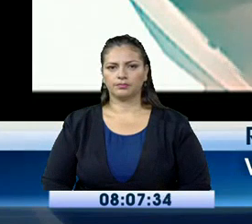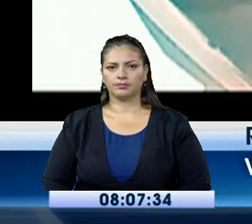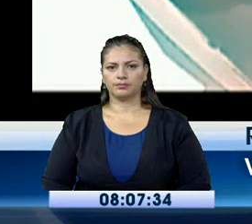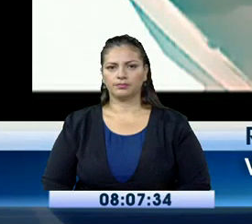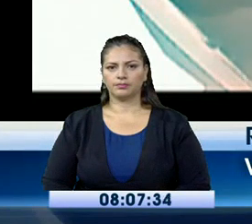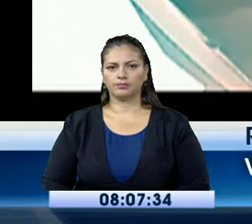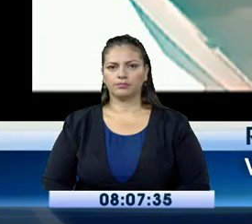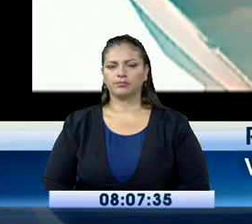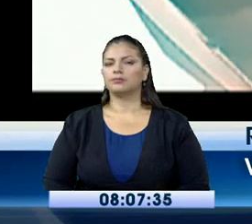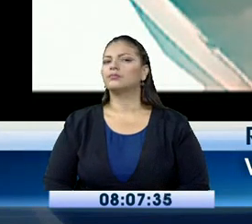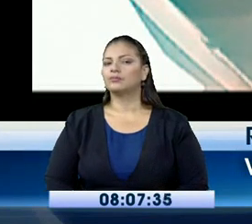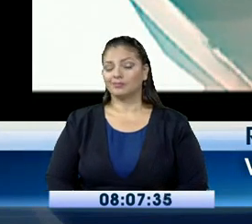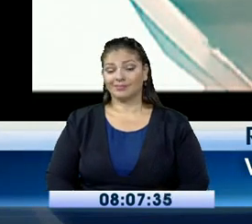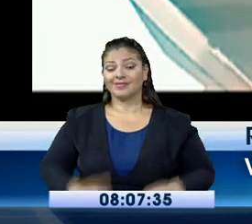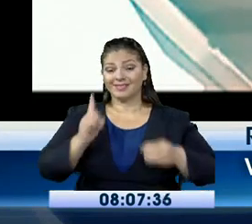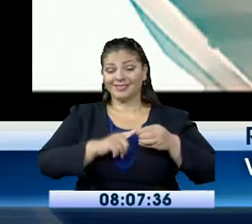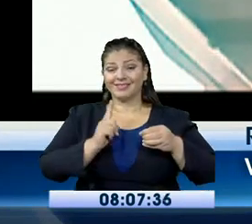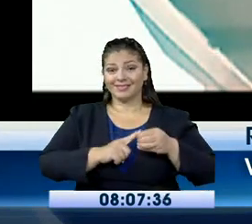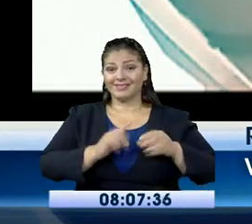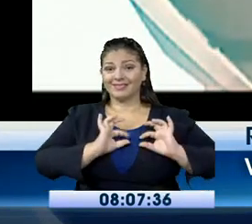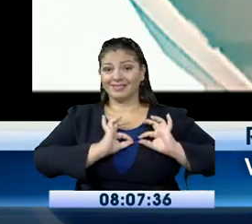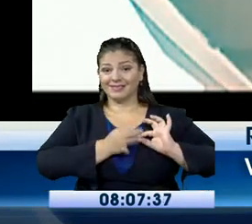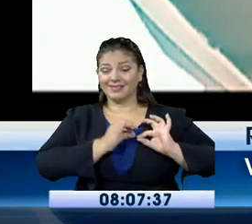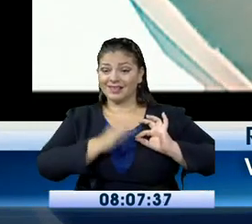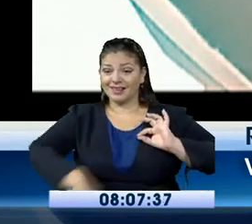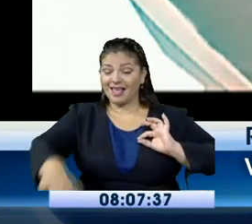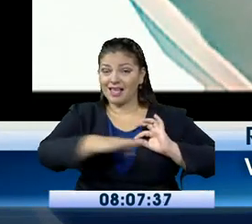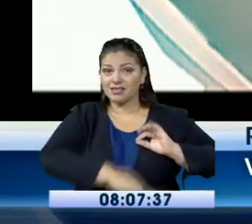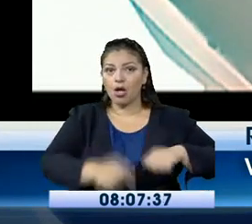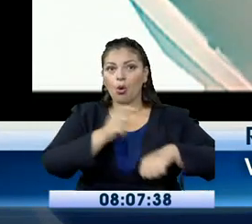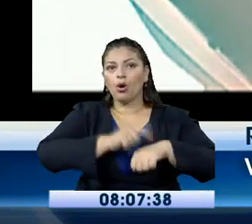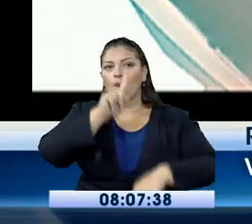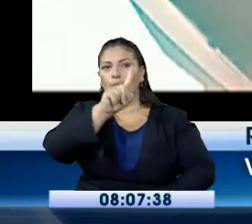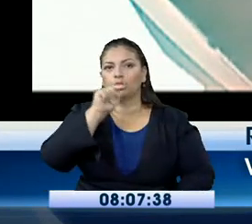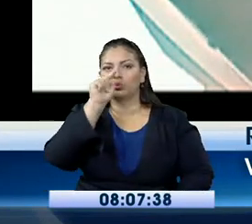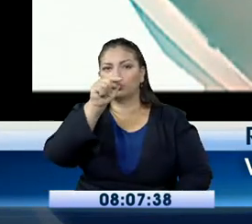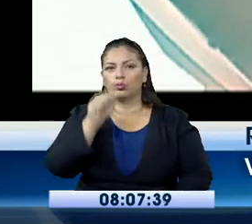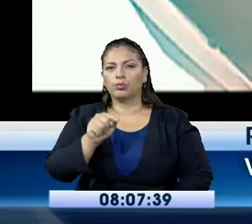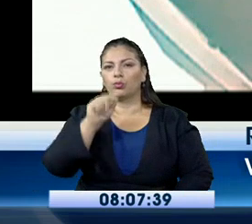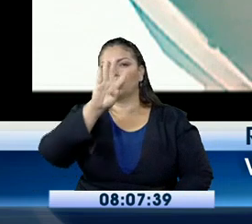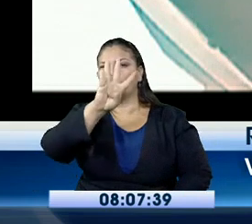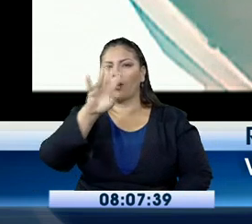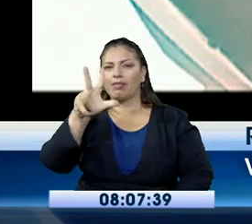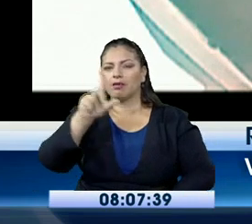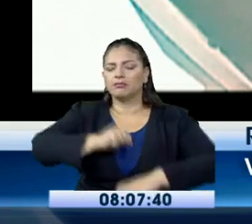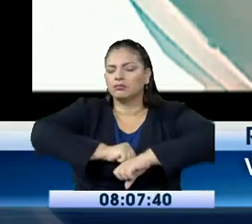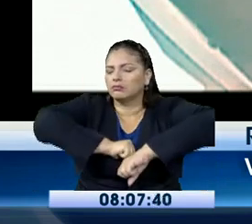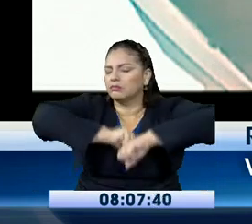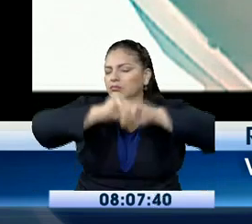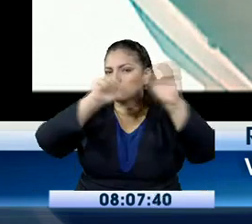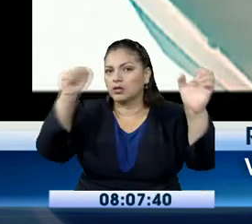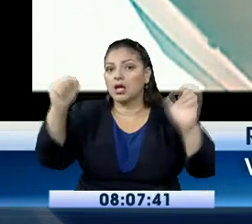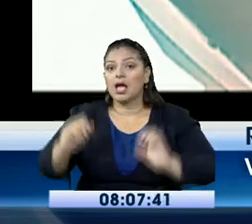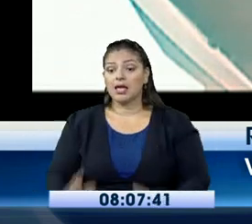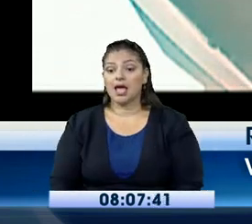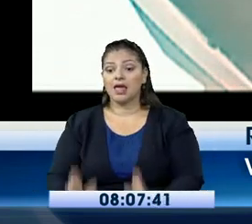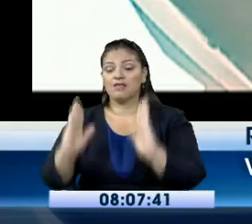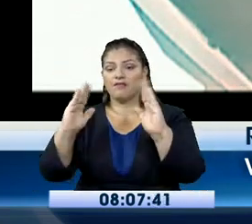A la 1:43 de la mañana, la cámara externa capta la presencia de 2 personas frente al